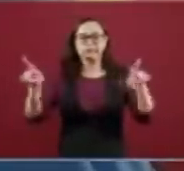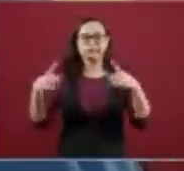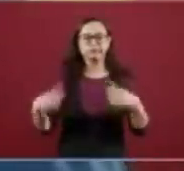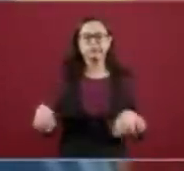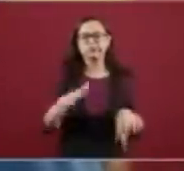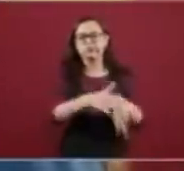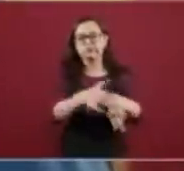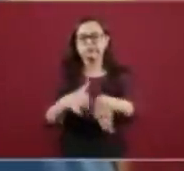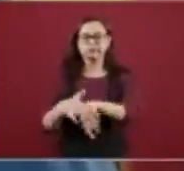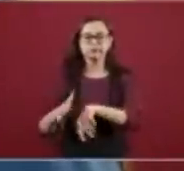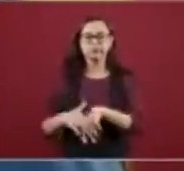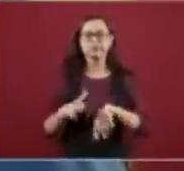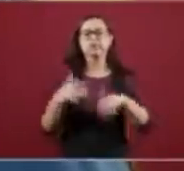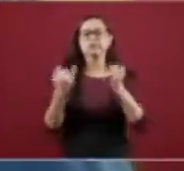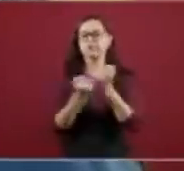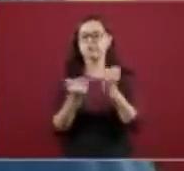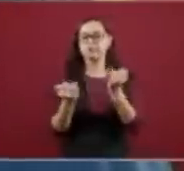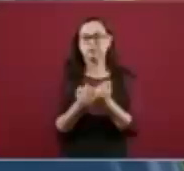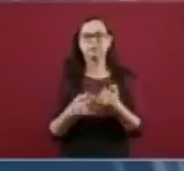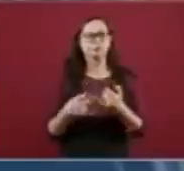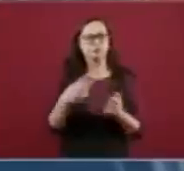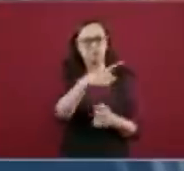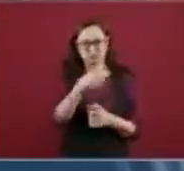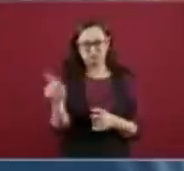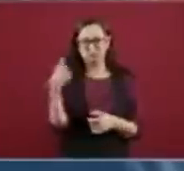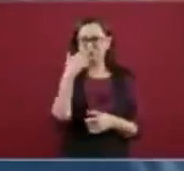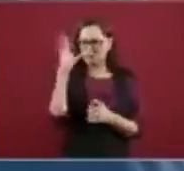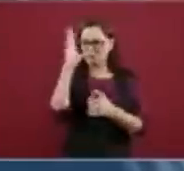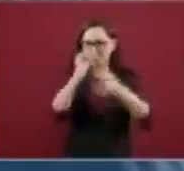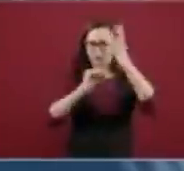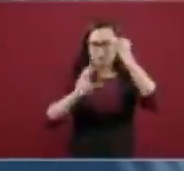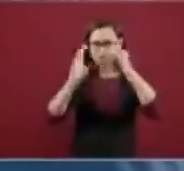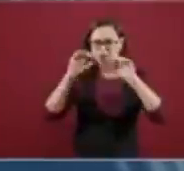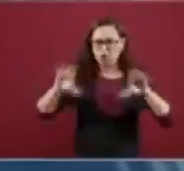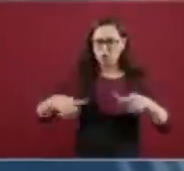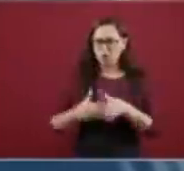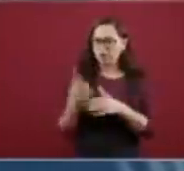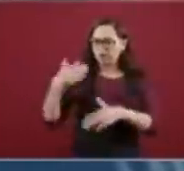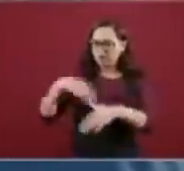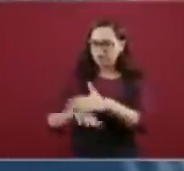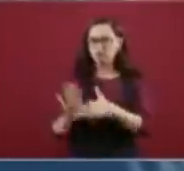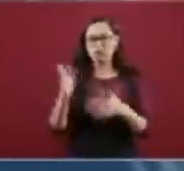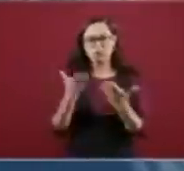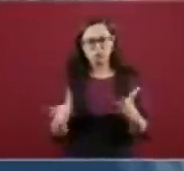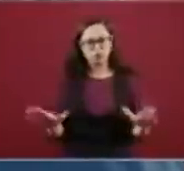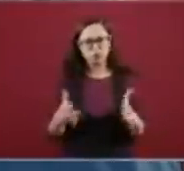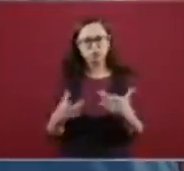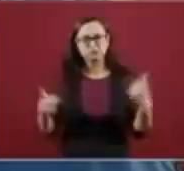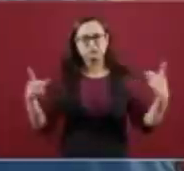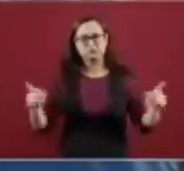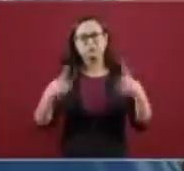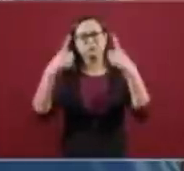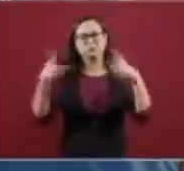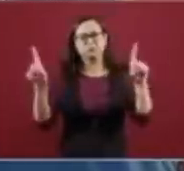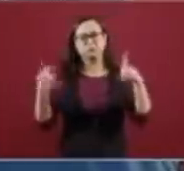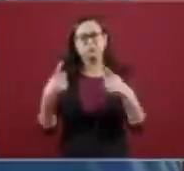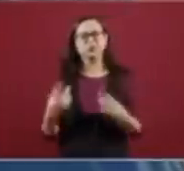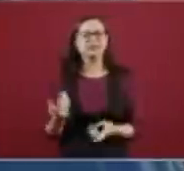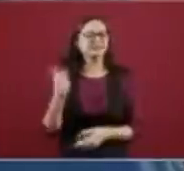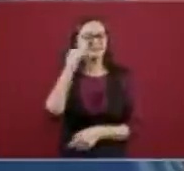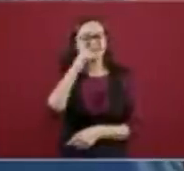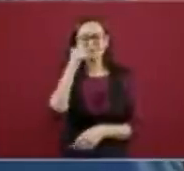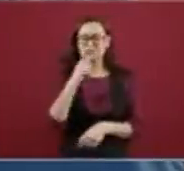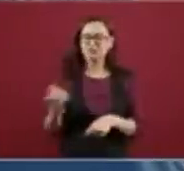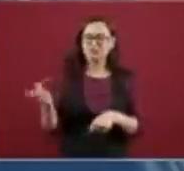para una orquesta comunitaria. Será en donde el proceso creativo esté evidente en todos los